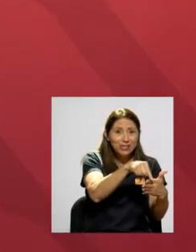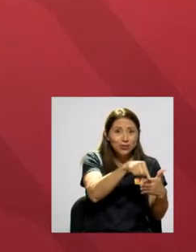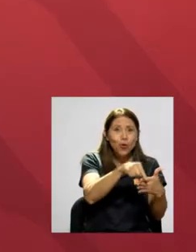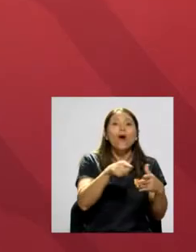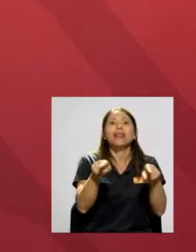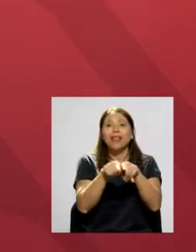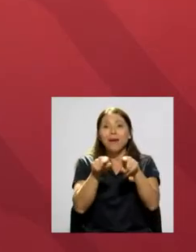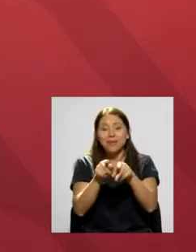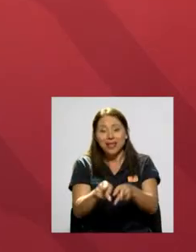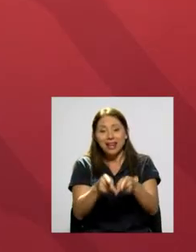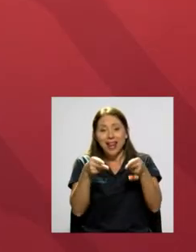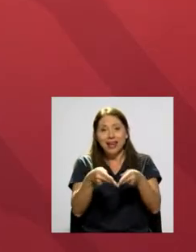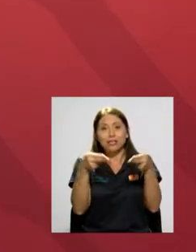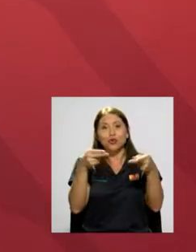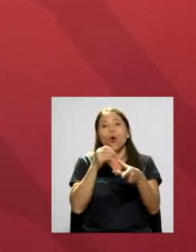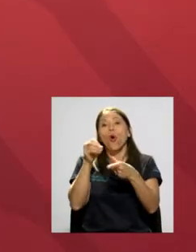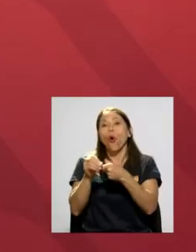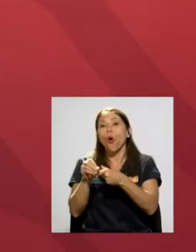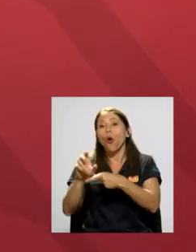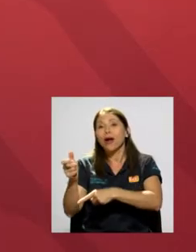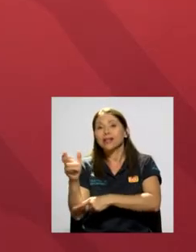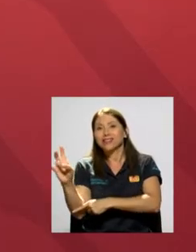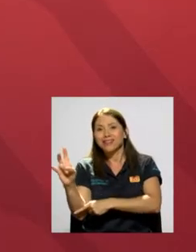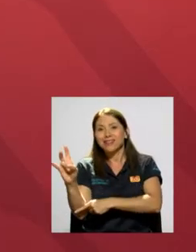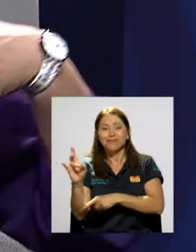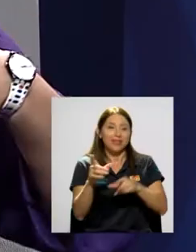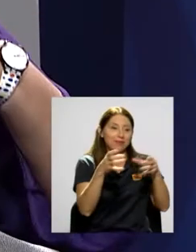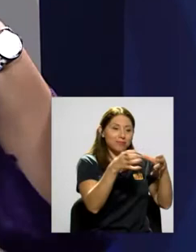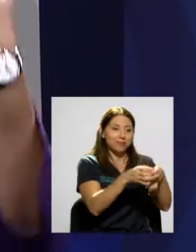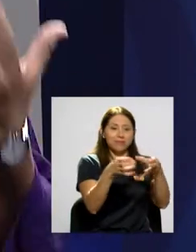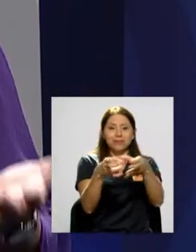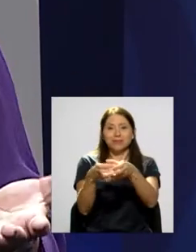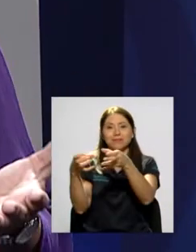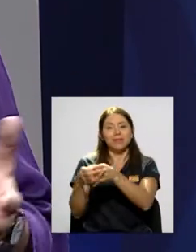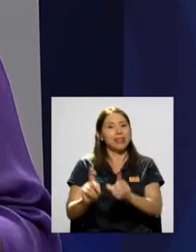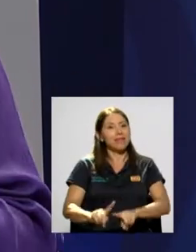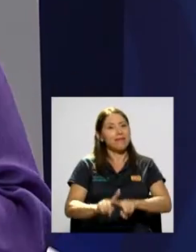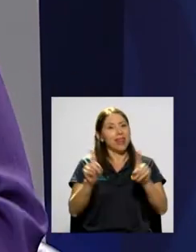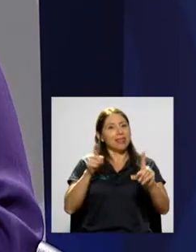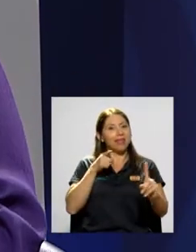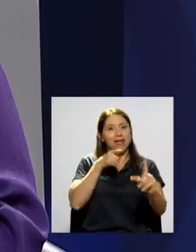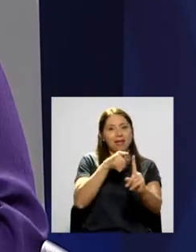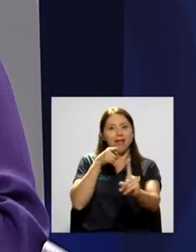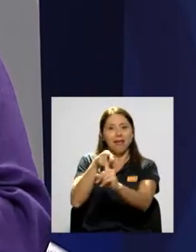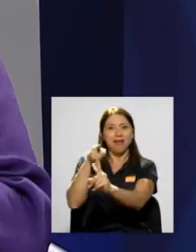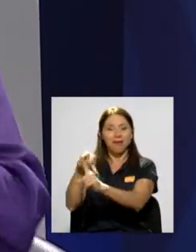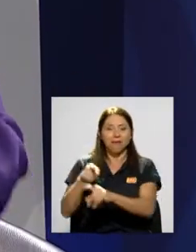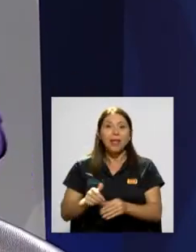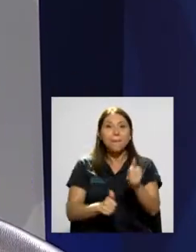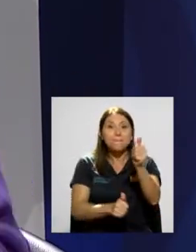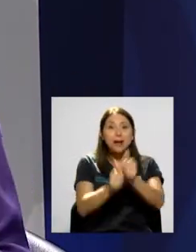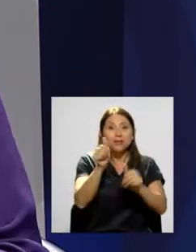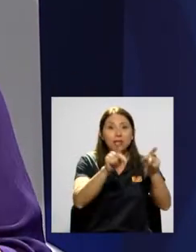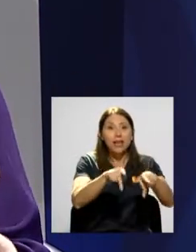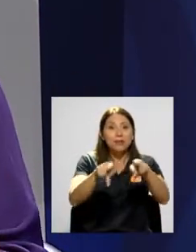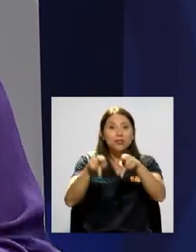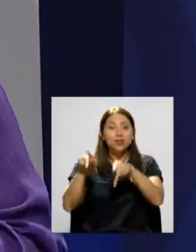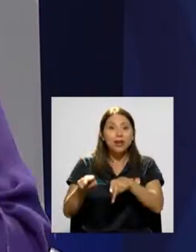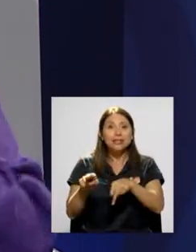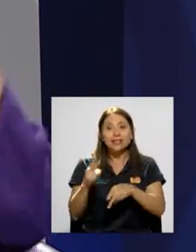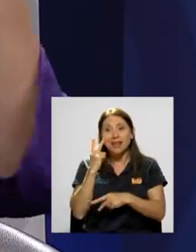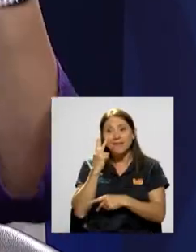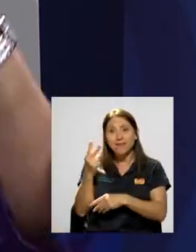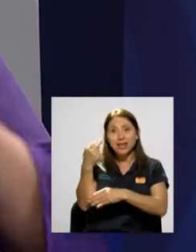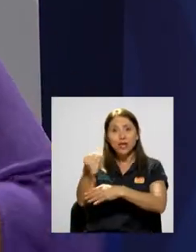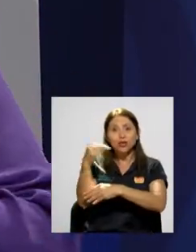ante públicos e inmensidades de diferente, ¿verdad? Tenemos que entender que la mayoría de la población que va a consumir las noticias de mediodía